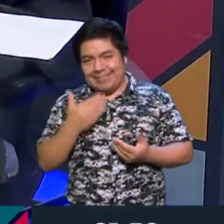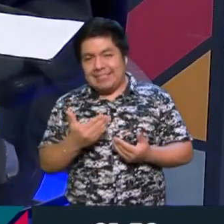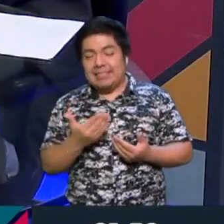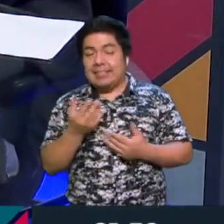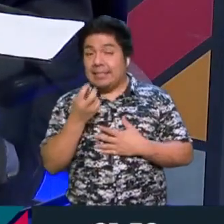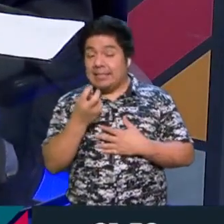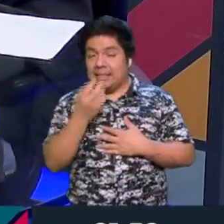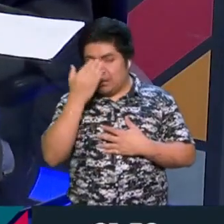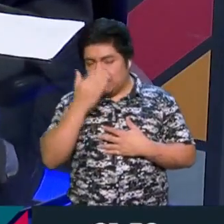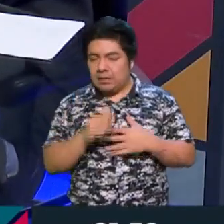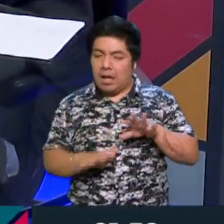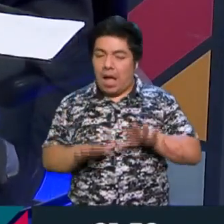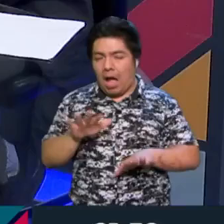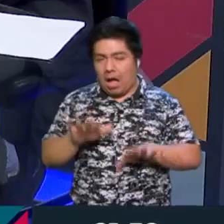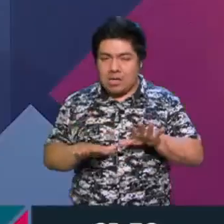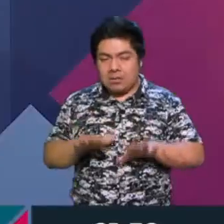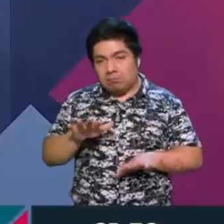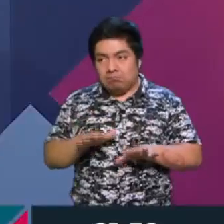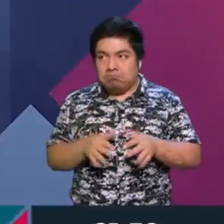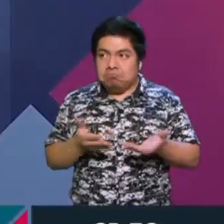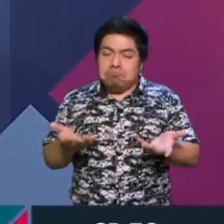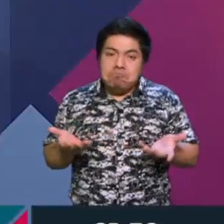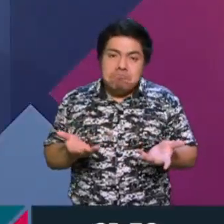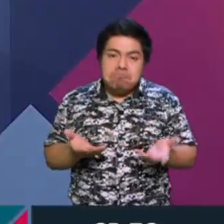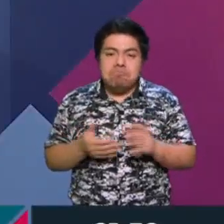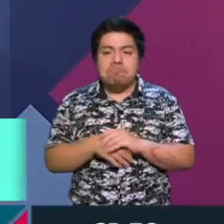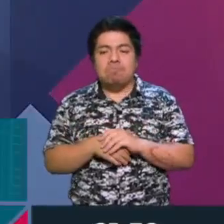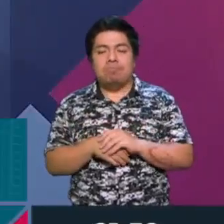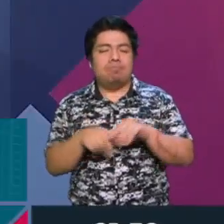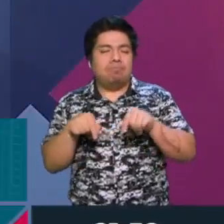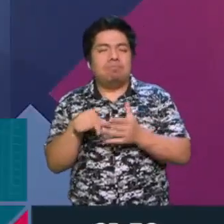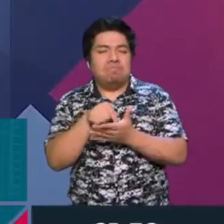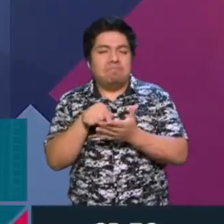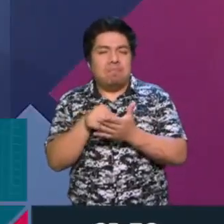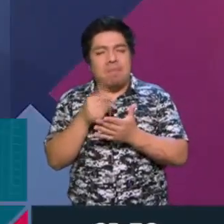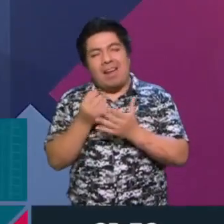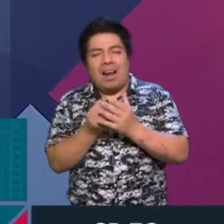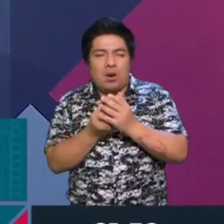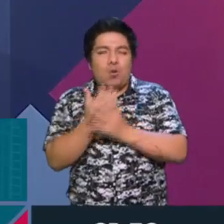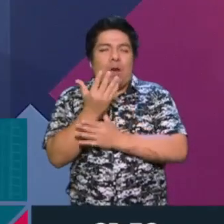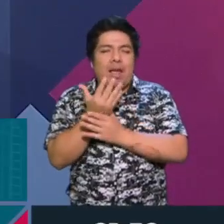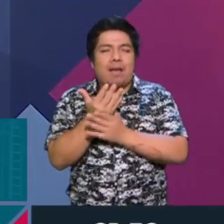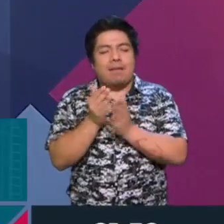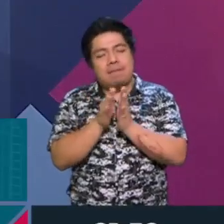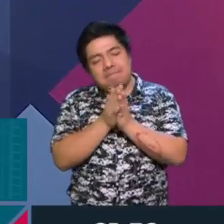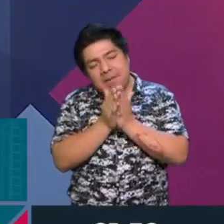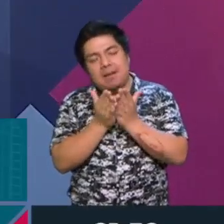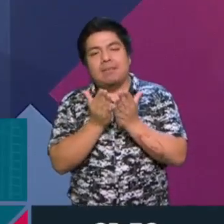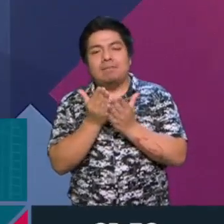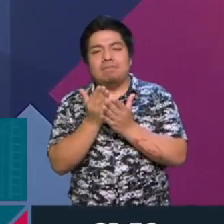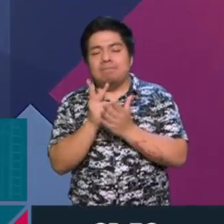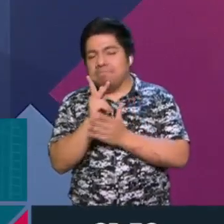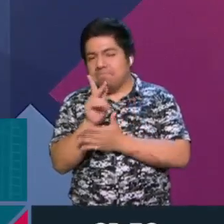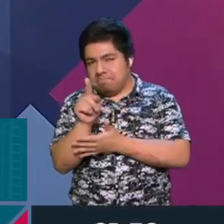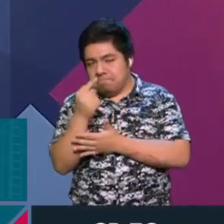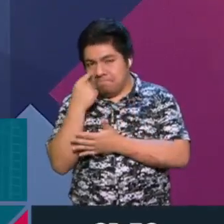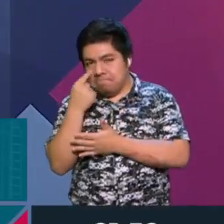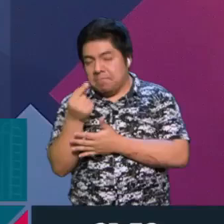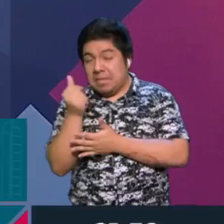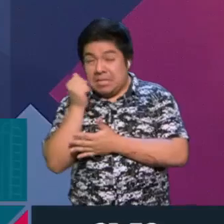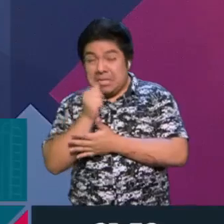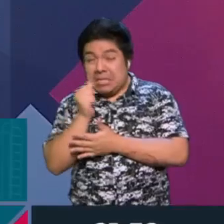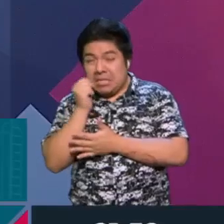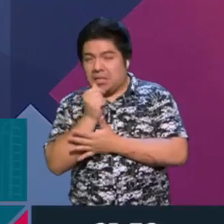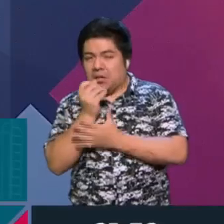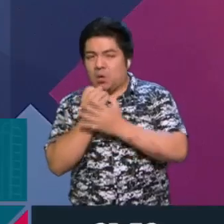bueno, regularmente, pues esto es un espacio para novedades editoriales, pero fíjate que no siempre